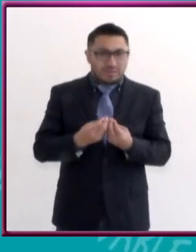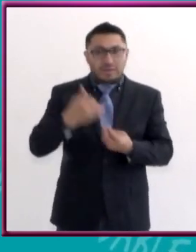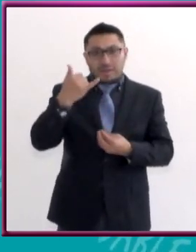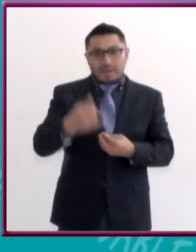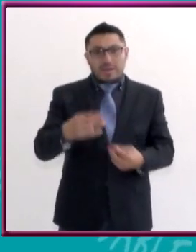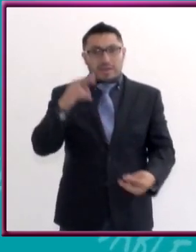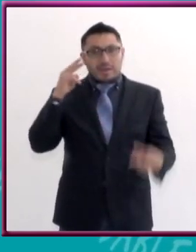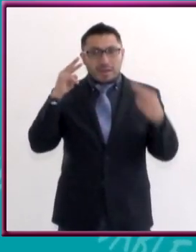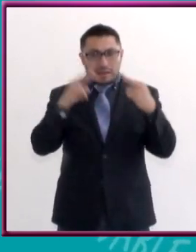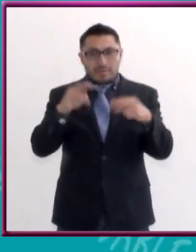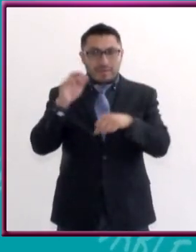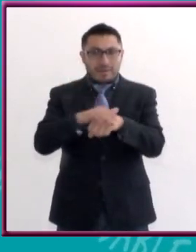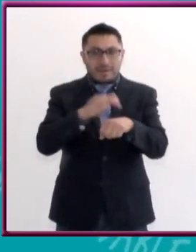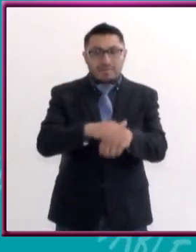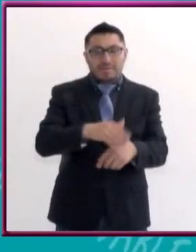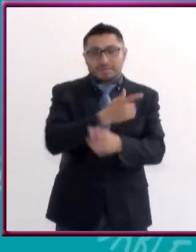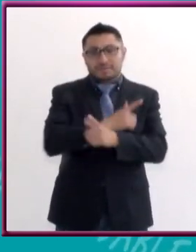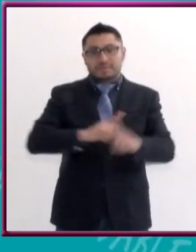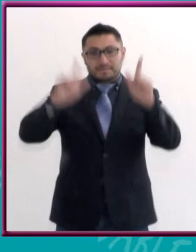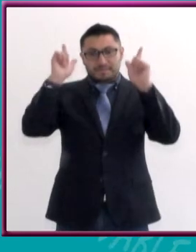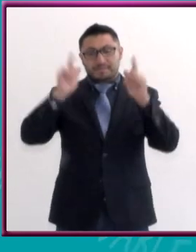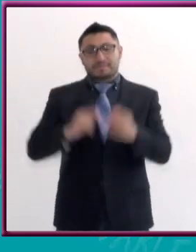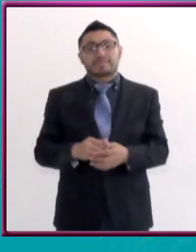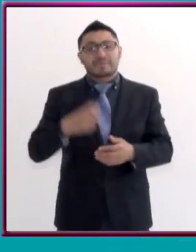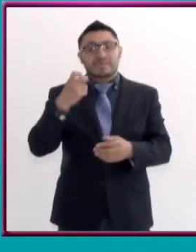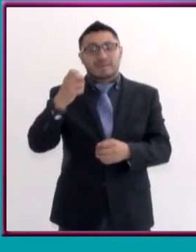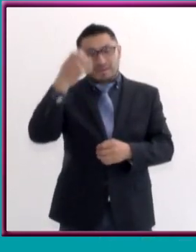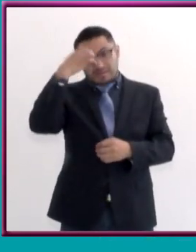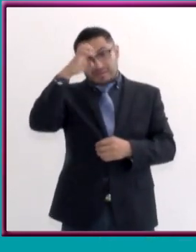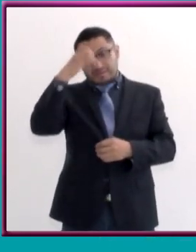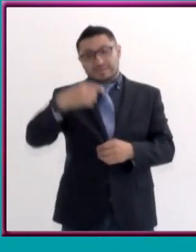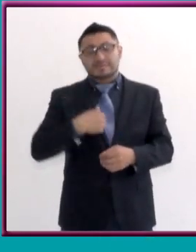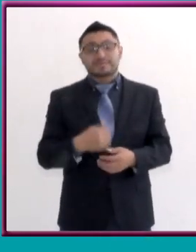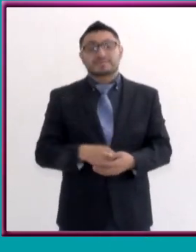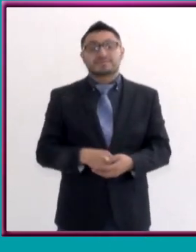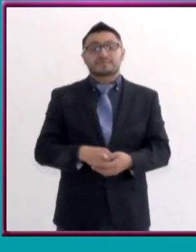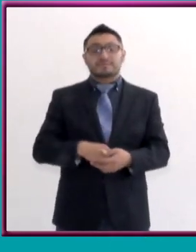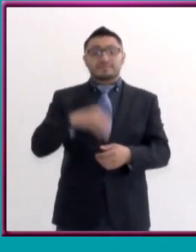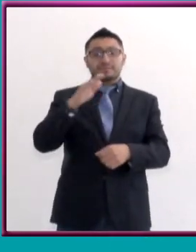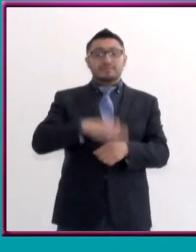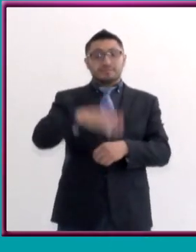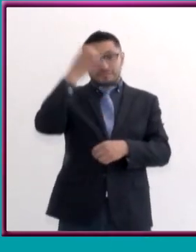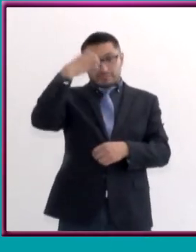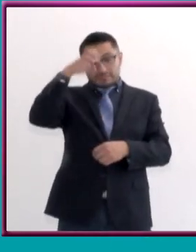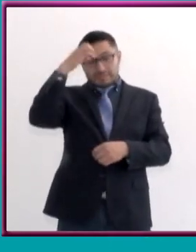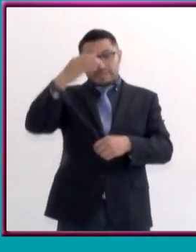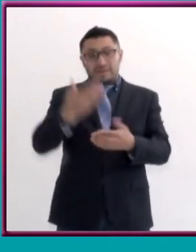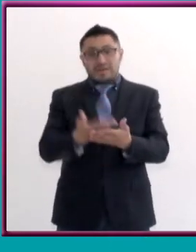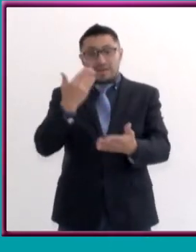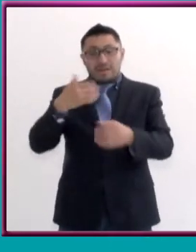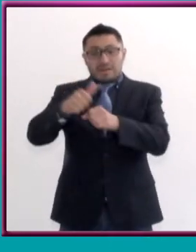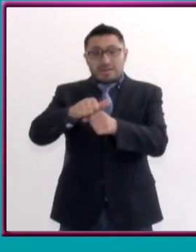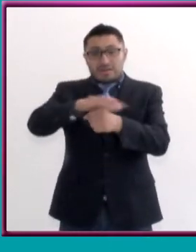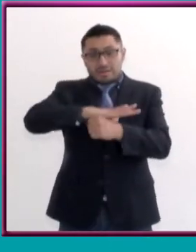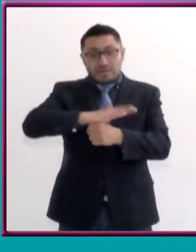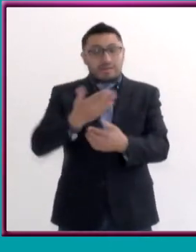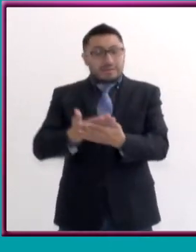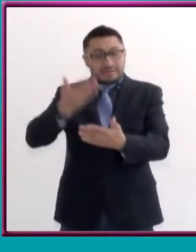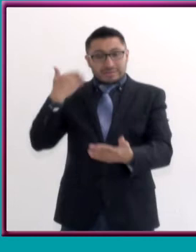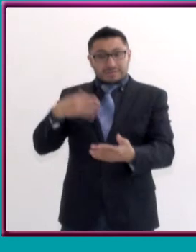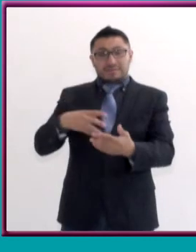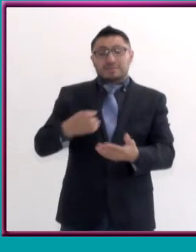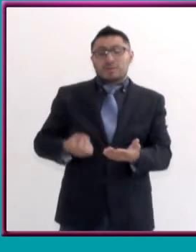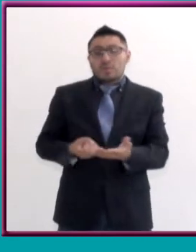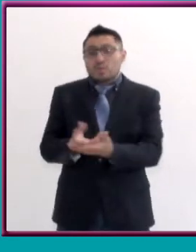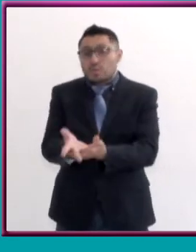y poder ver a mis amigos cuando yo quiera. Eso es lo que más extraño. Lo que más extraño antes de la pandemia pues